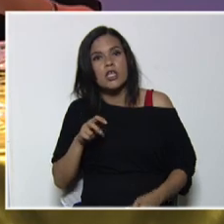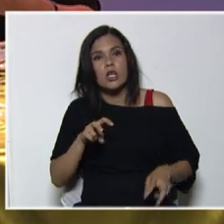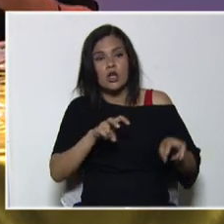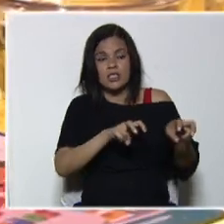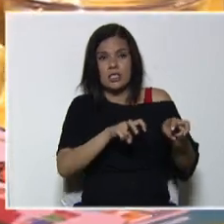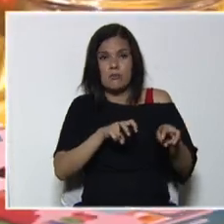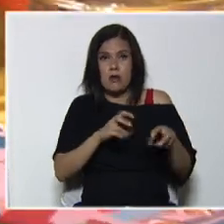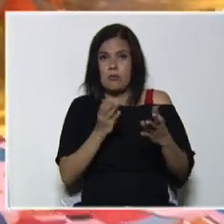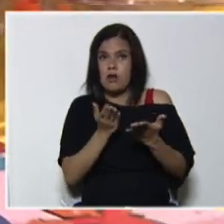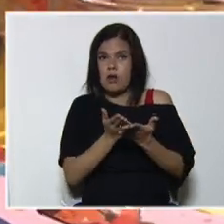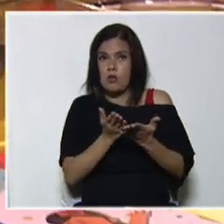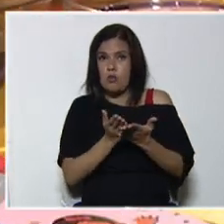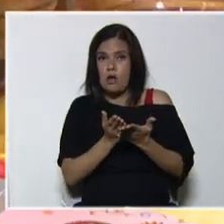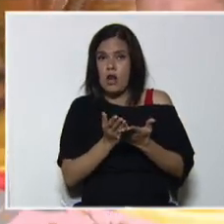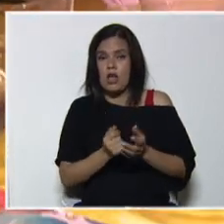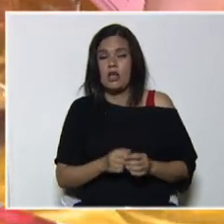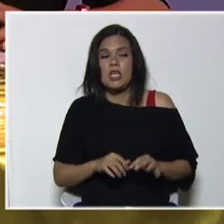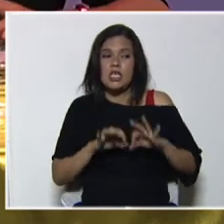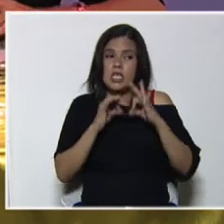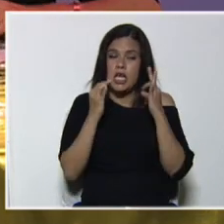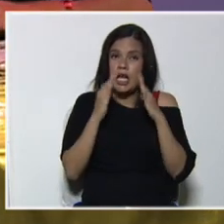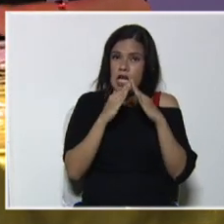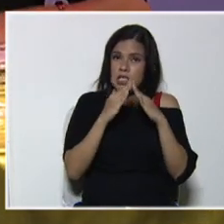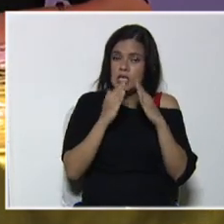escolar y conuco familiar.